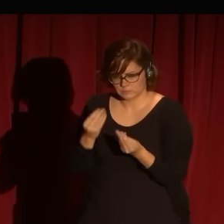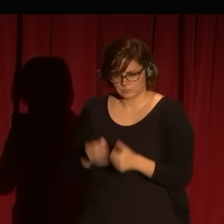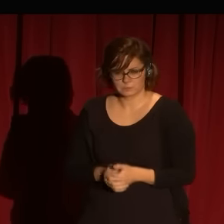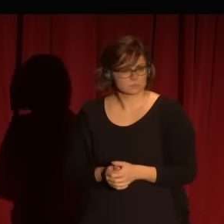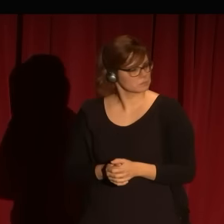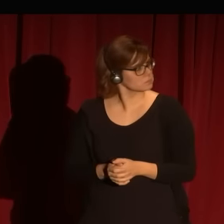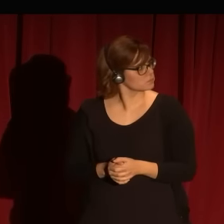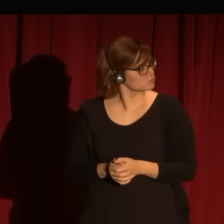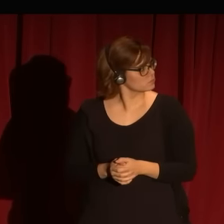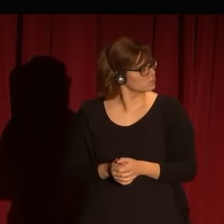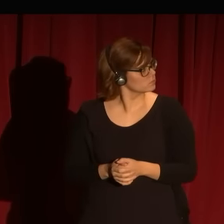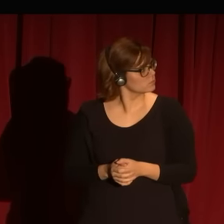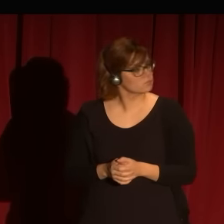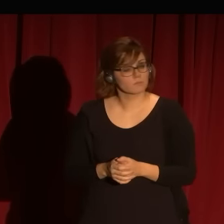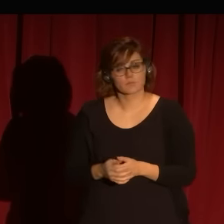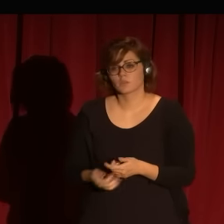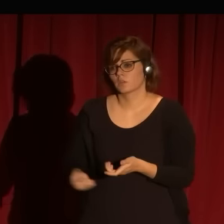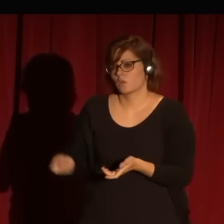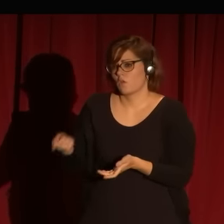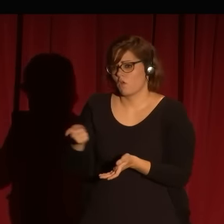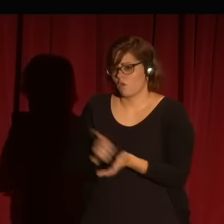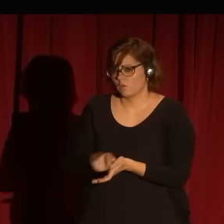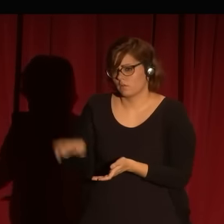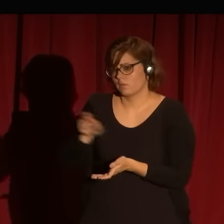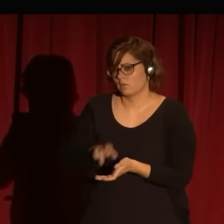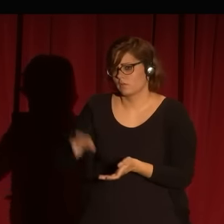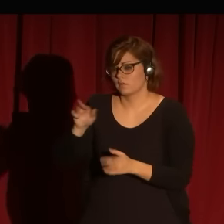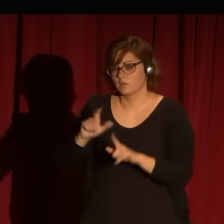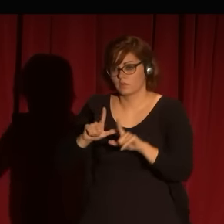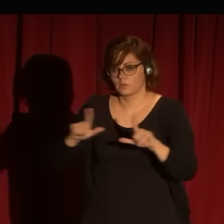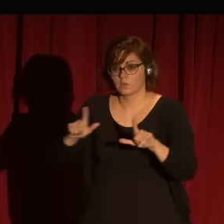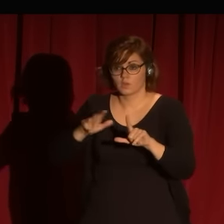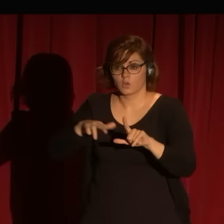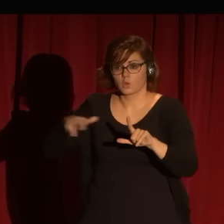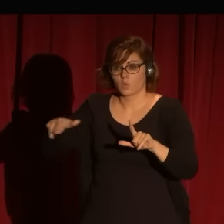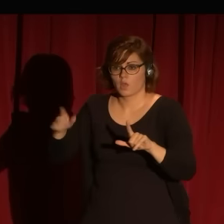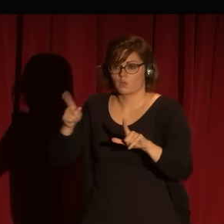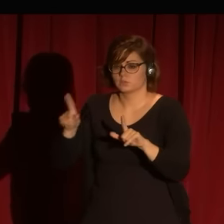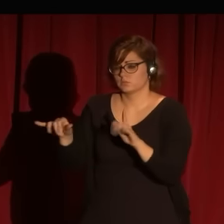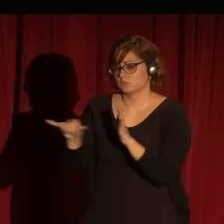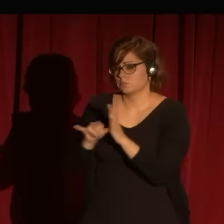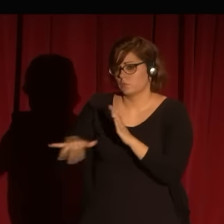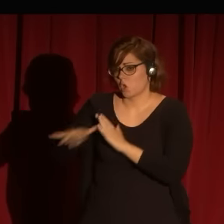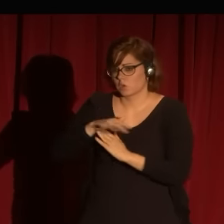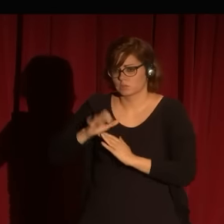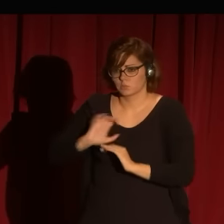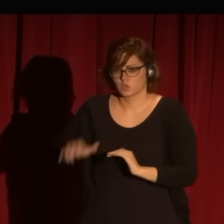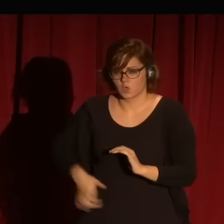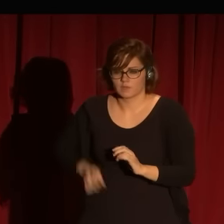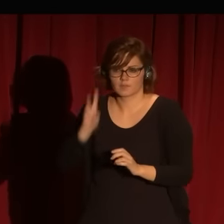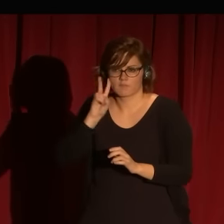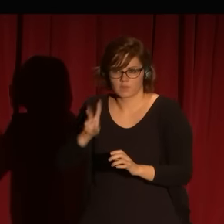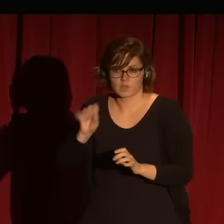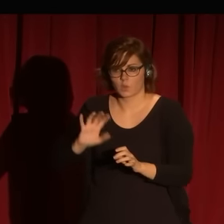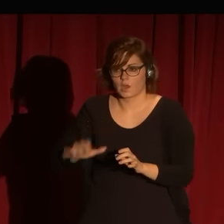aquí una y otra vez aparecen cuadros pintados por los pintores próximos a la corte en los que se ve a los archiduques en alguna